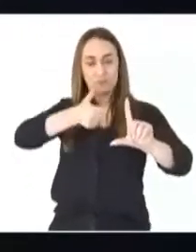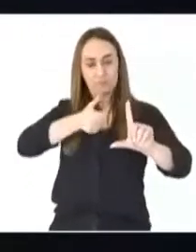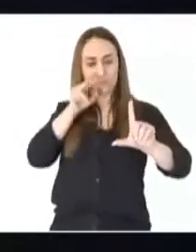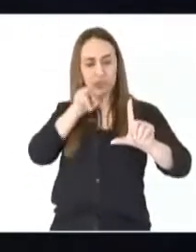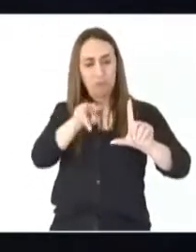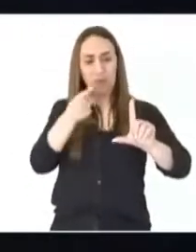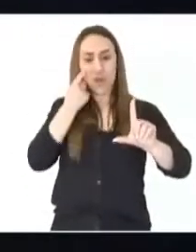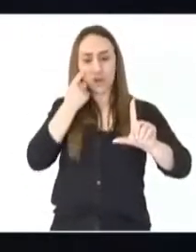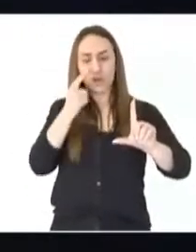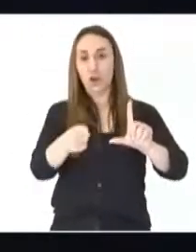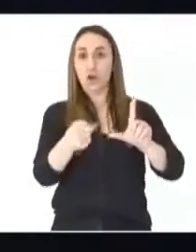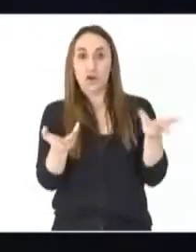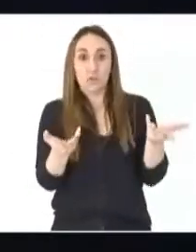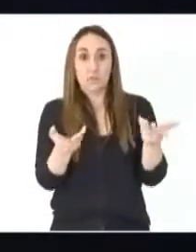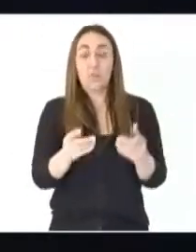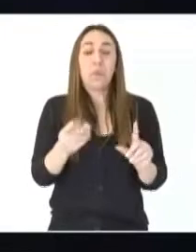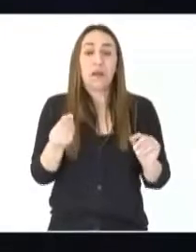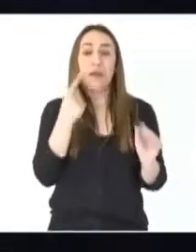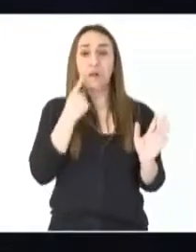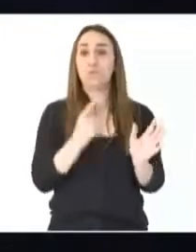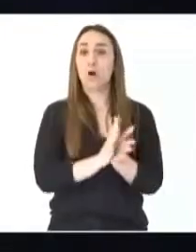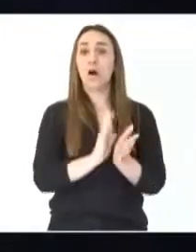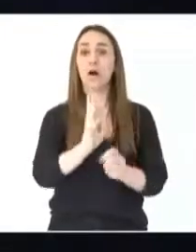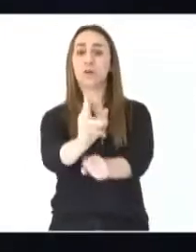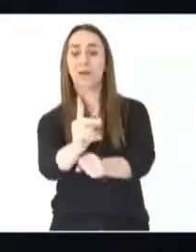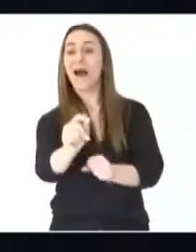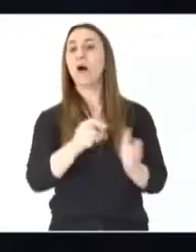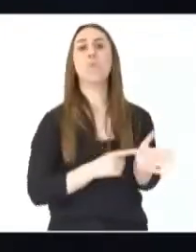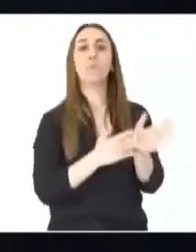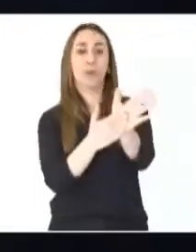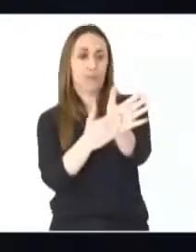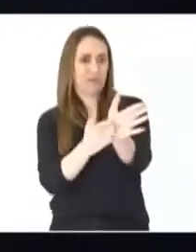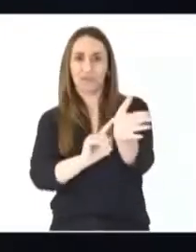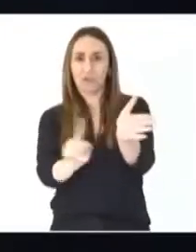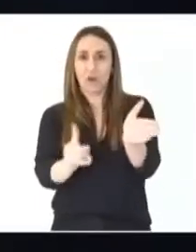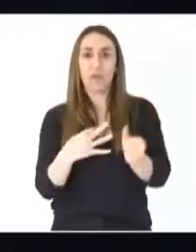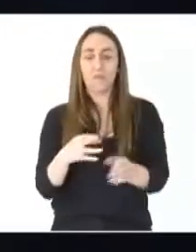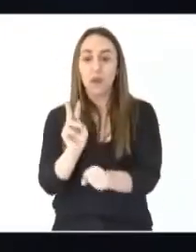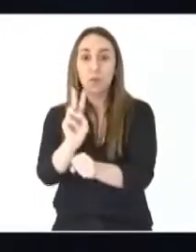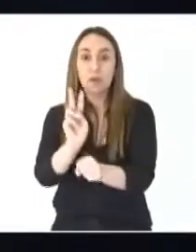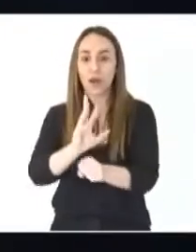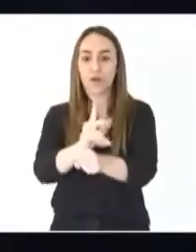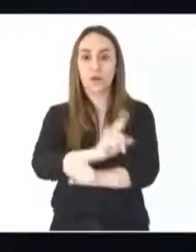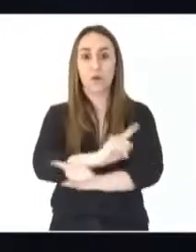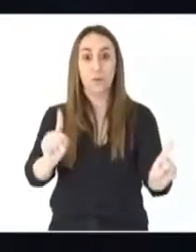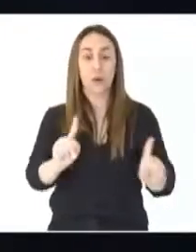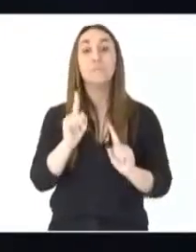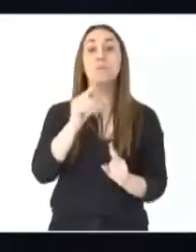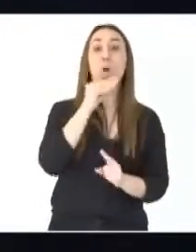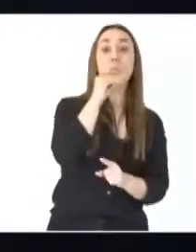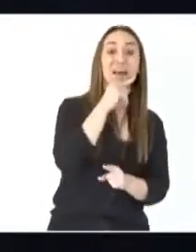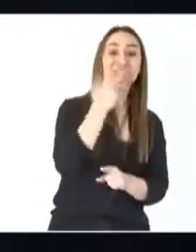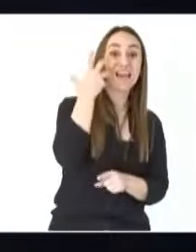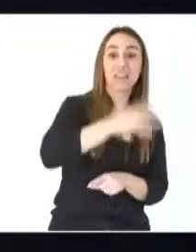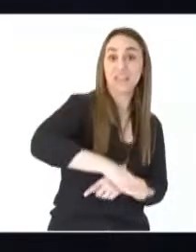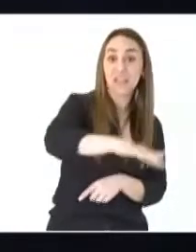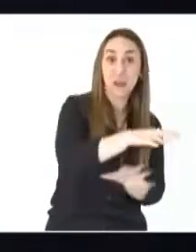prevenir. Si no solamente sirve como prueba, tiene que servir para prevenir, para que eso no suceda. Sergio Massa, Luis en Tigre, lo vamos a hacer nosotros